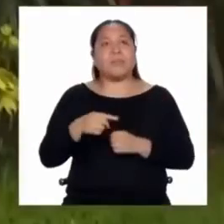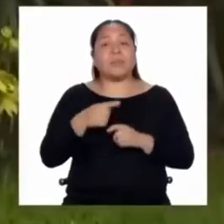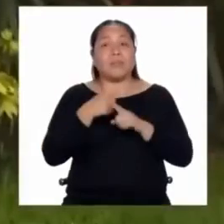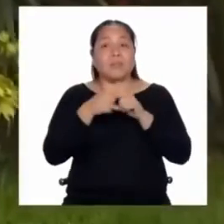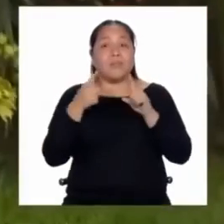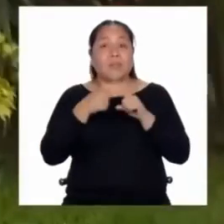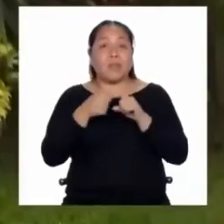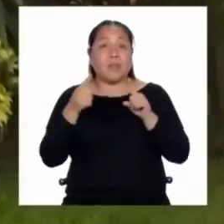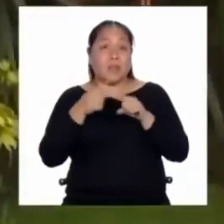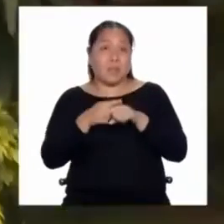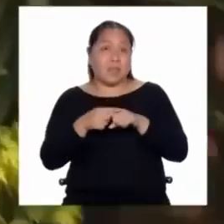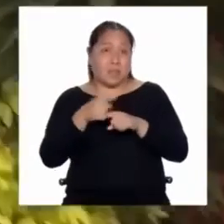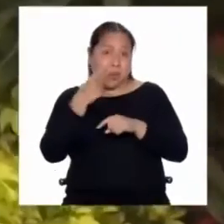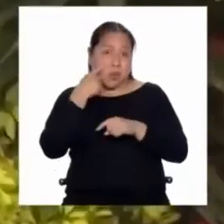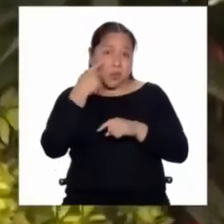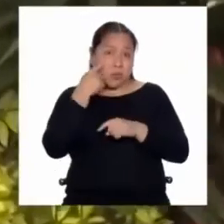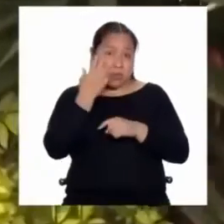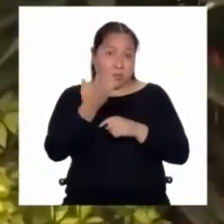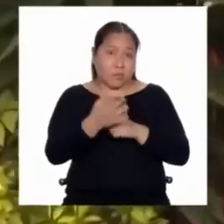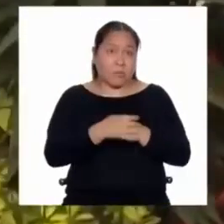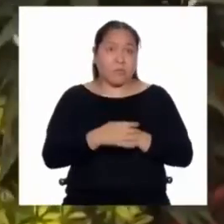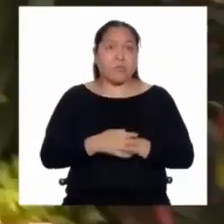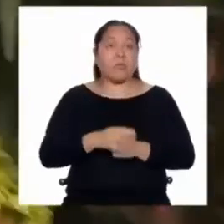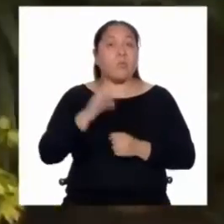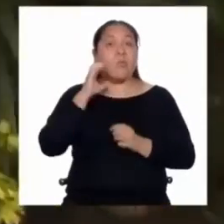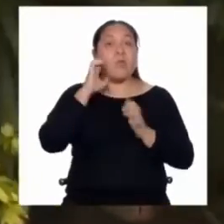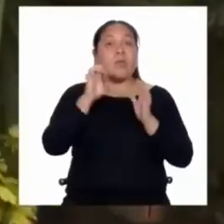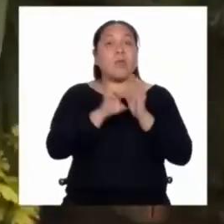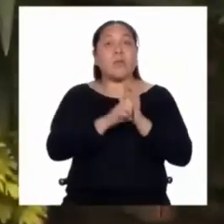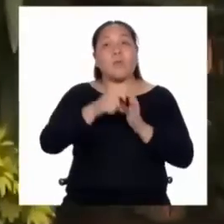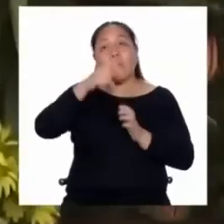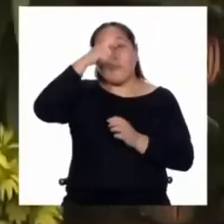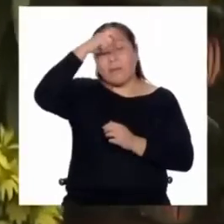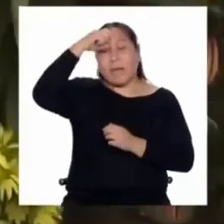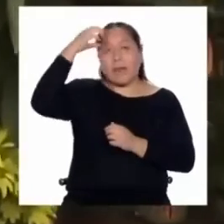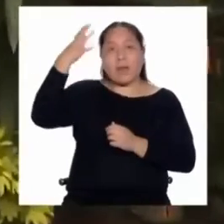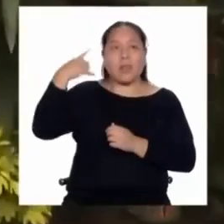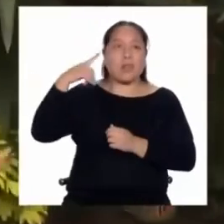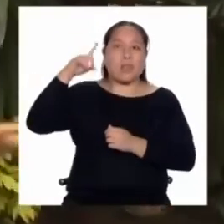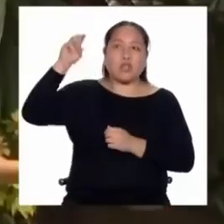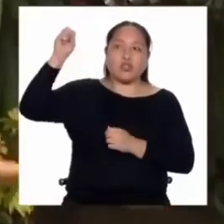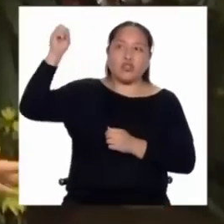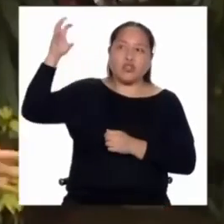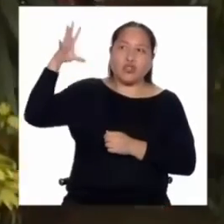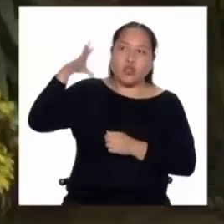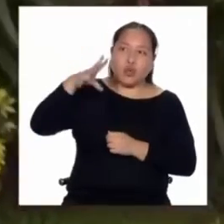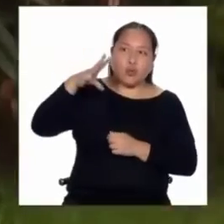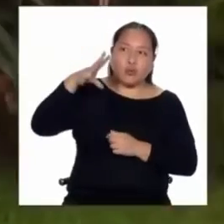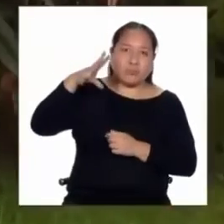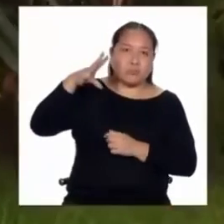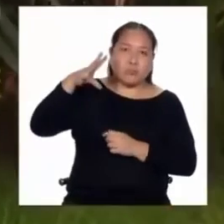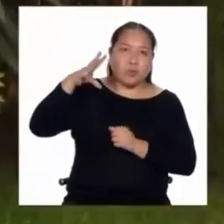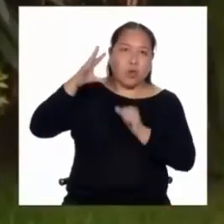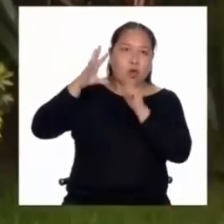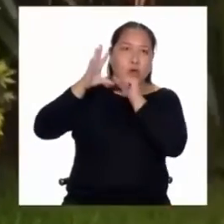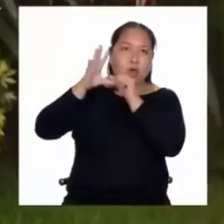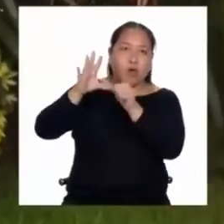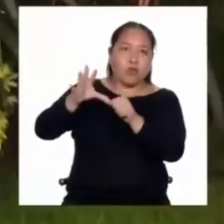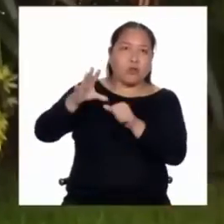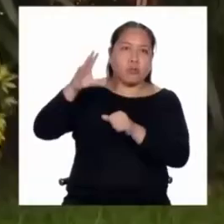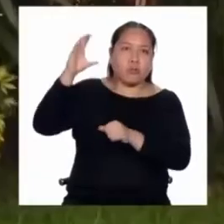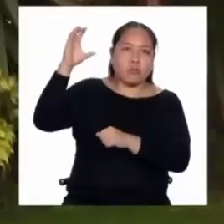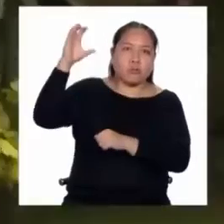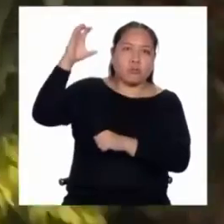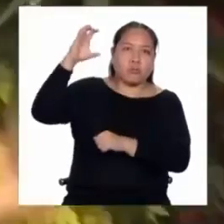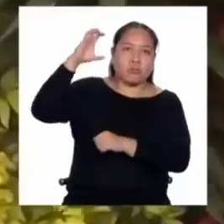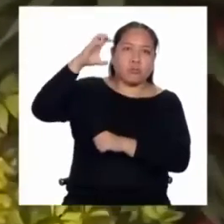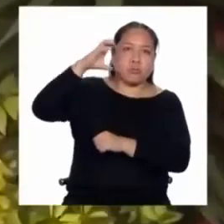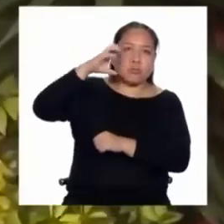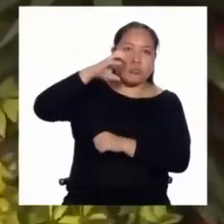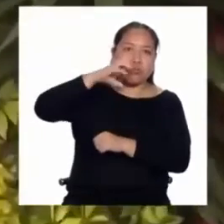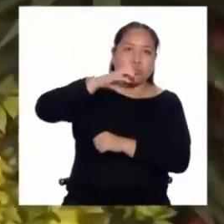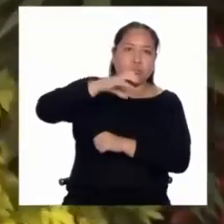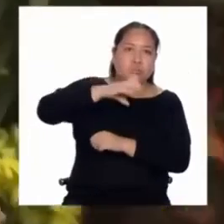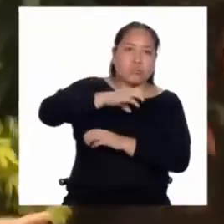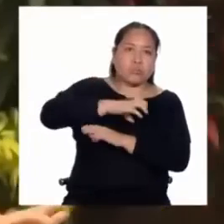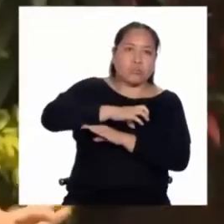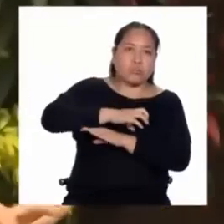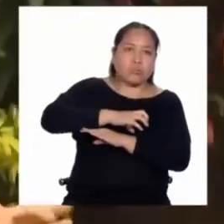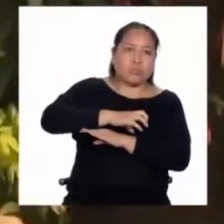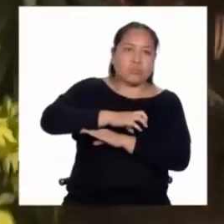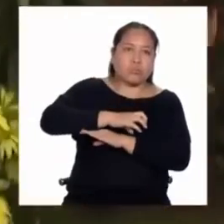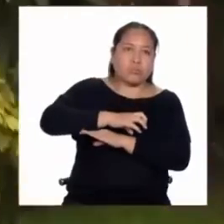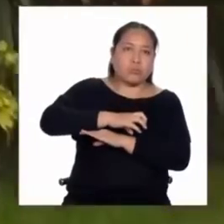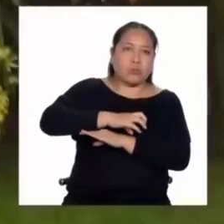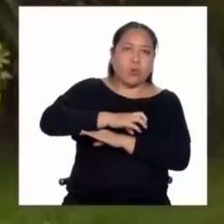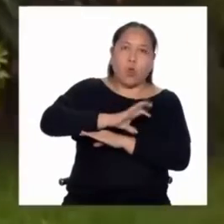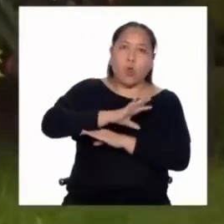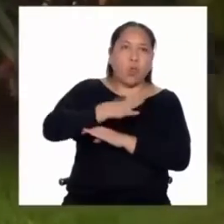a las que usualmente conocemos. Por ejemplo, en verano el sol no llega a desaparecer, solo desciende sobre el horizonte y por lo tanto no